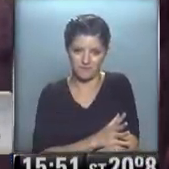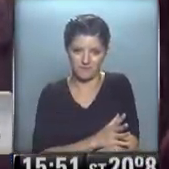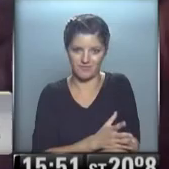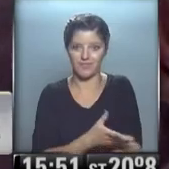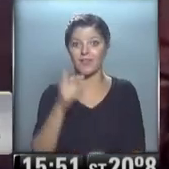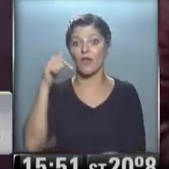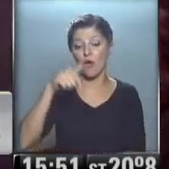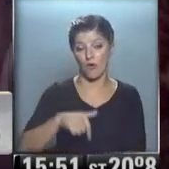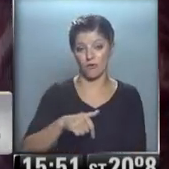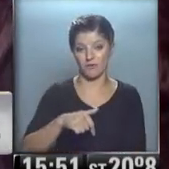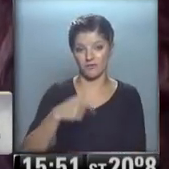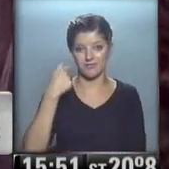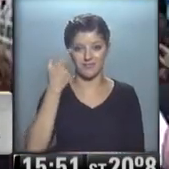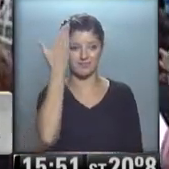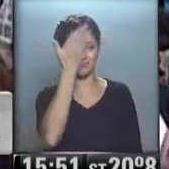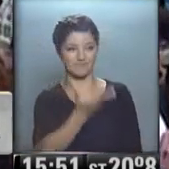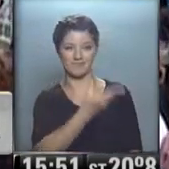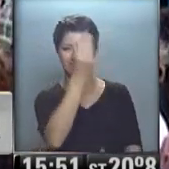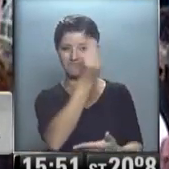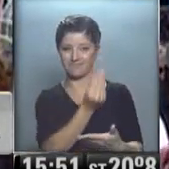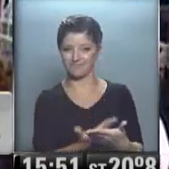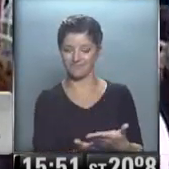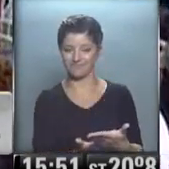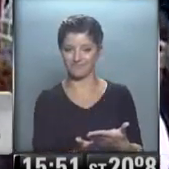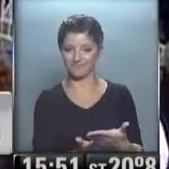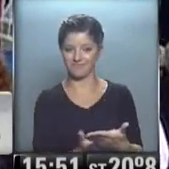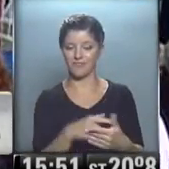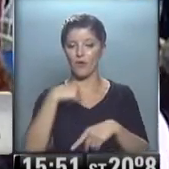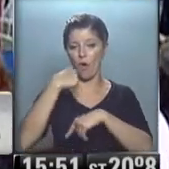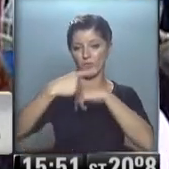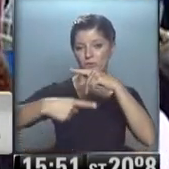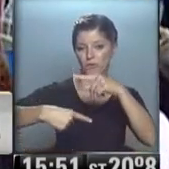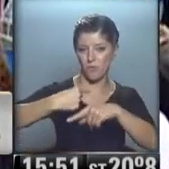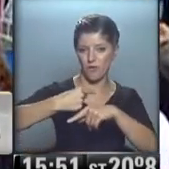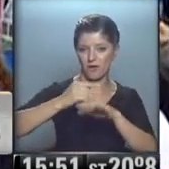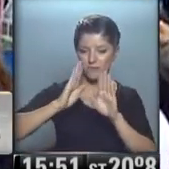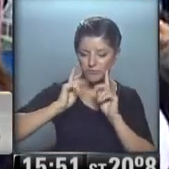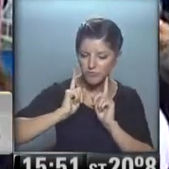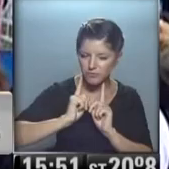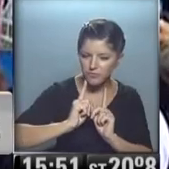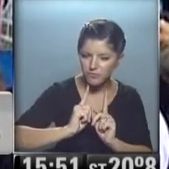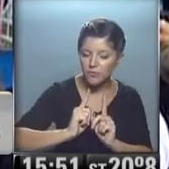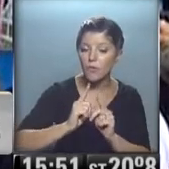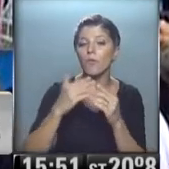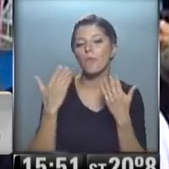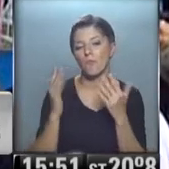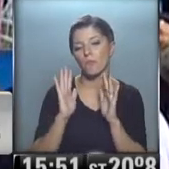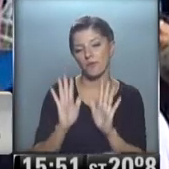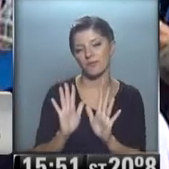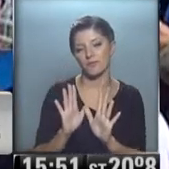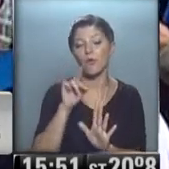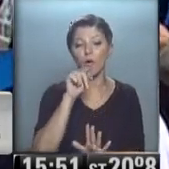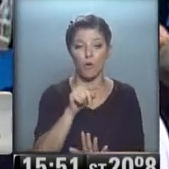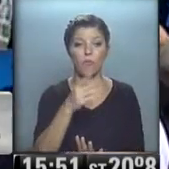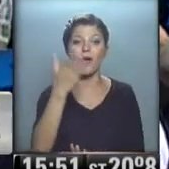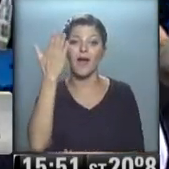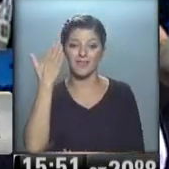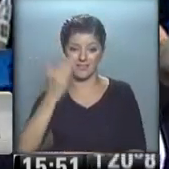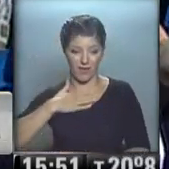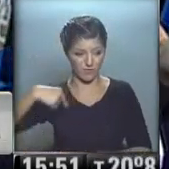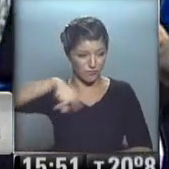hoy la figura del padre Carlos siga creciendo. Por eso, como él tantas veces nos bendijo